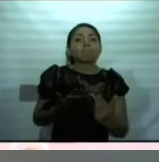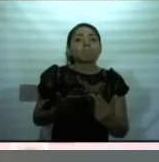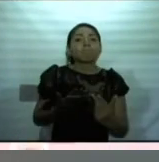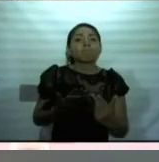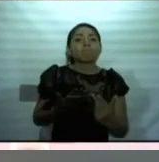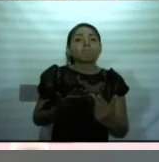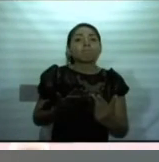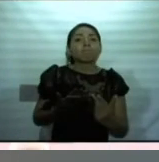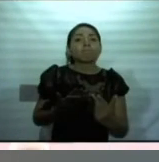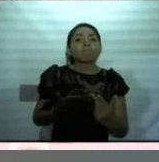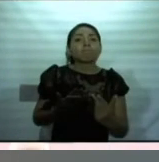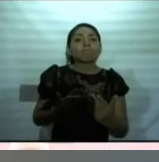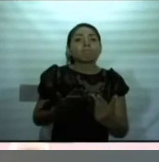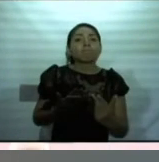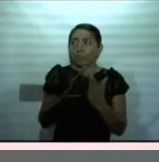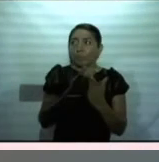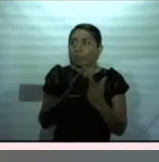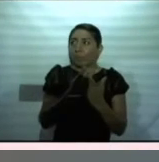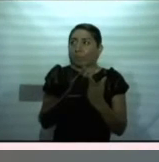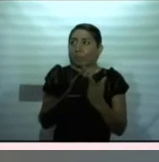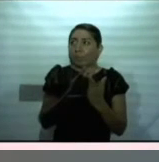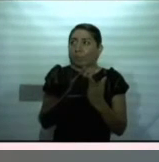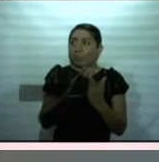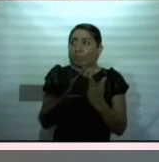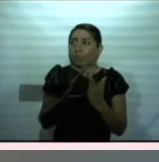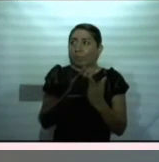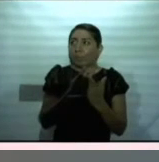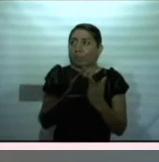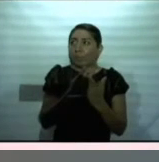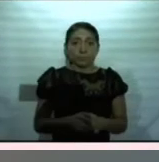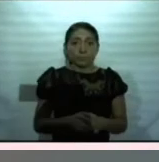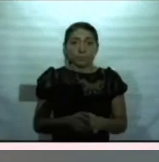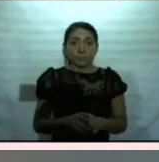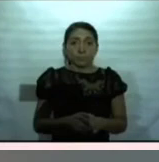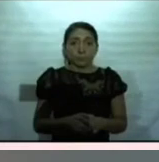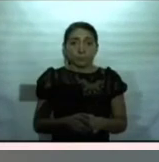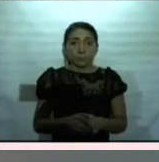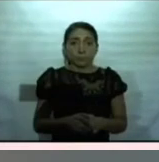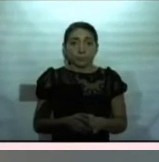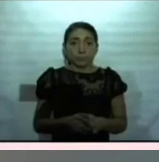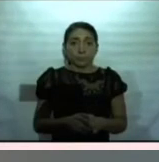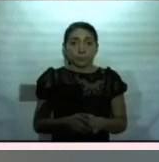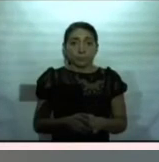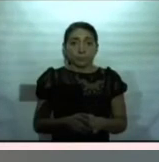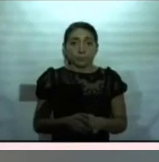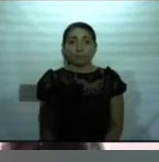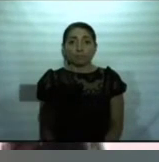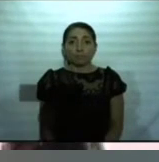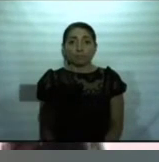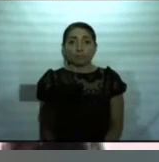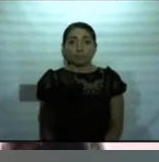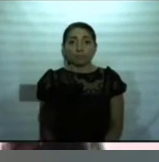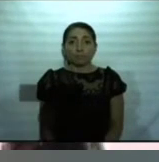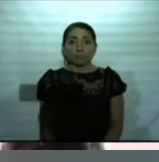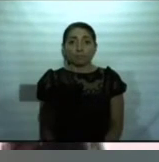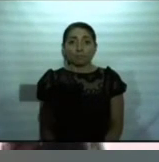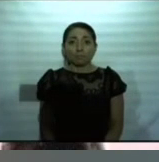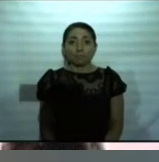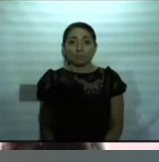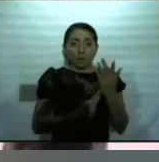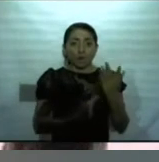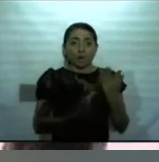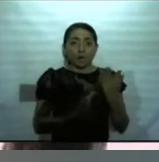proponer más, a ver cómo la ven. El primer programa que vengo a